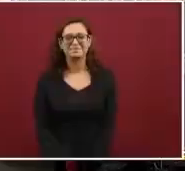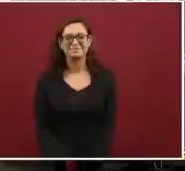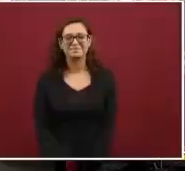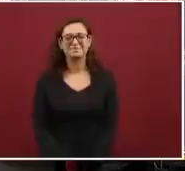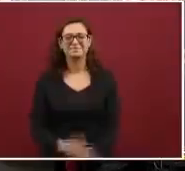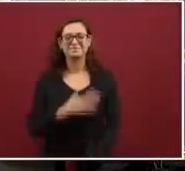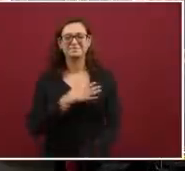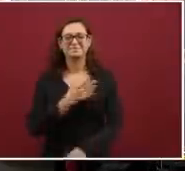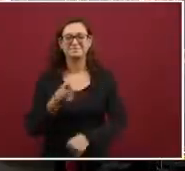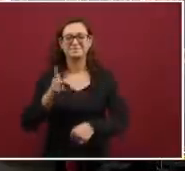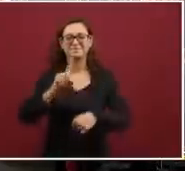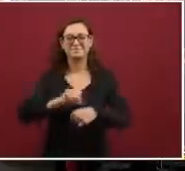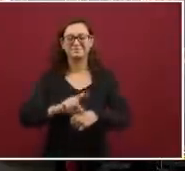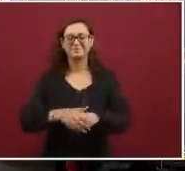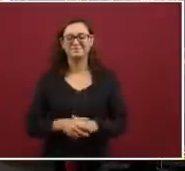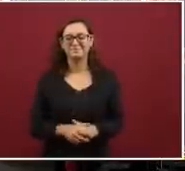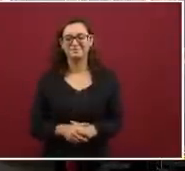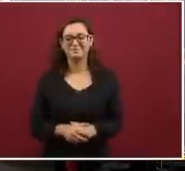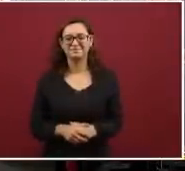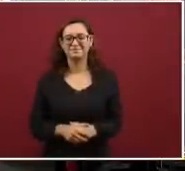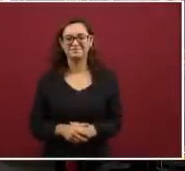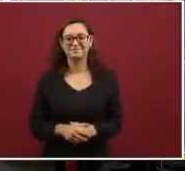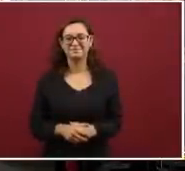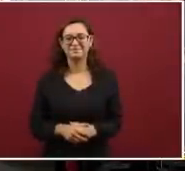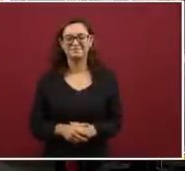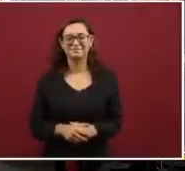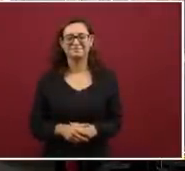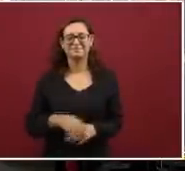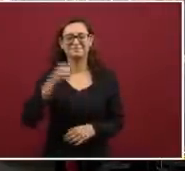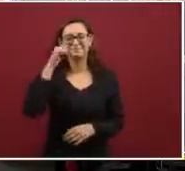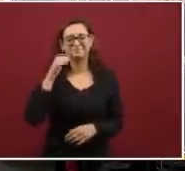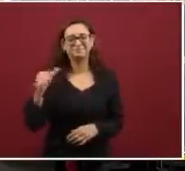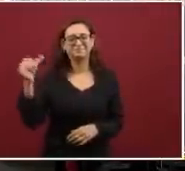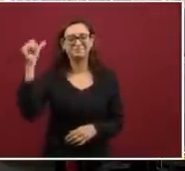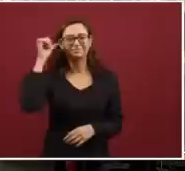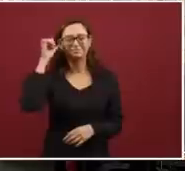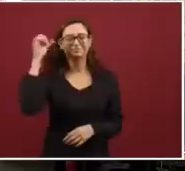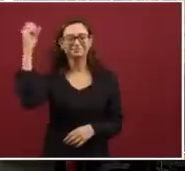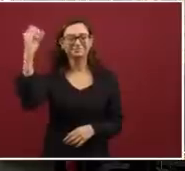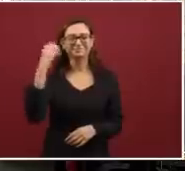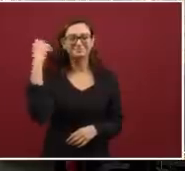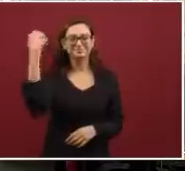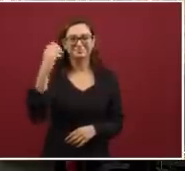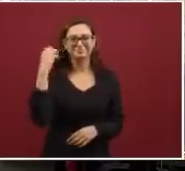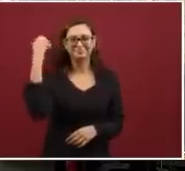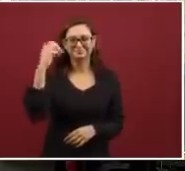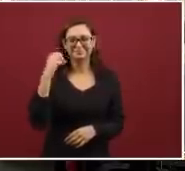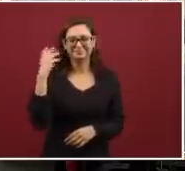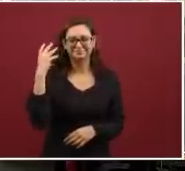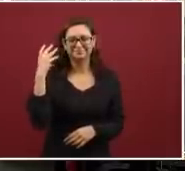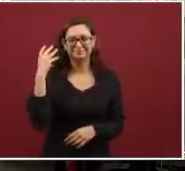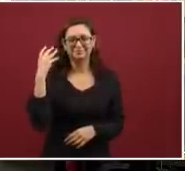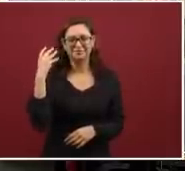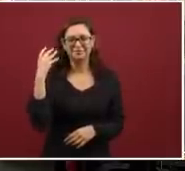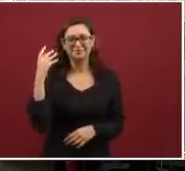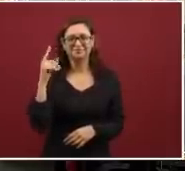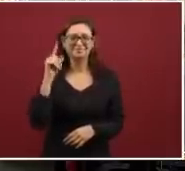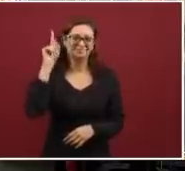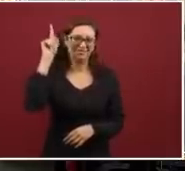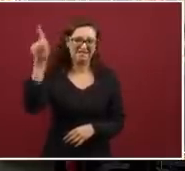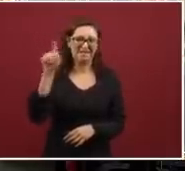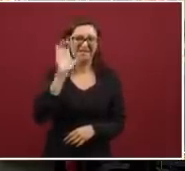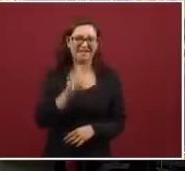Bueno, regresamos. Ayer la conferencia fue en Cancún